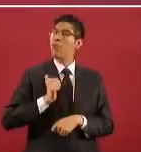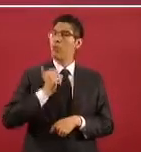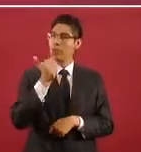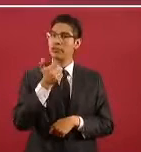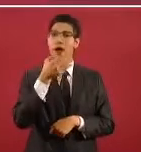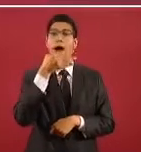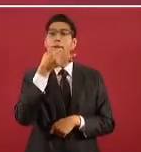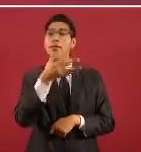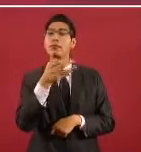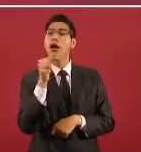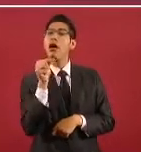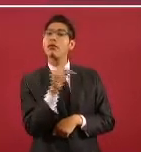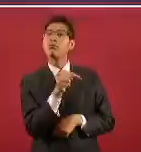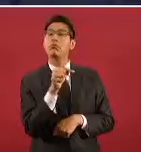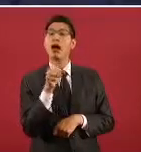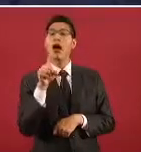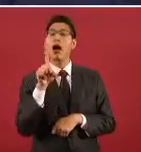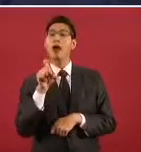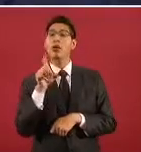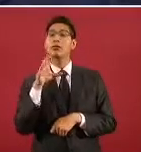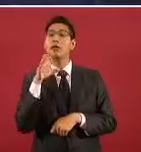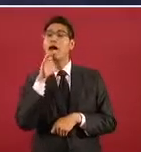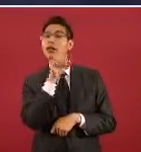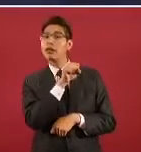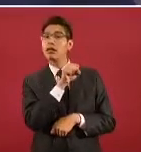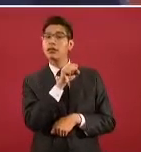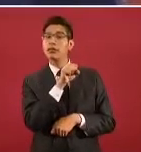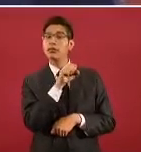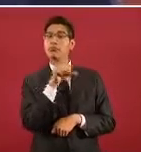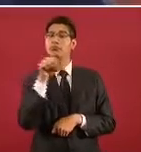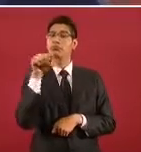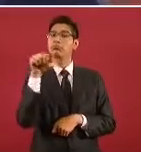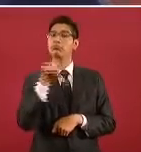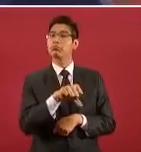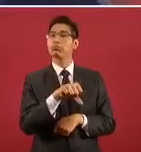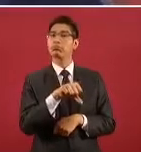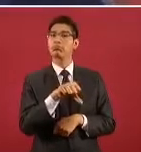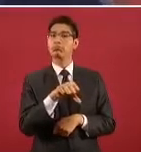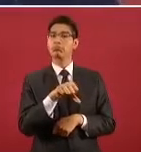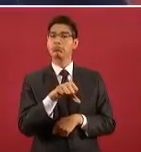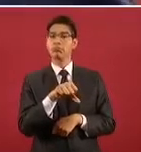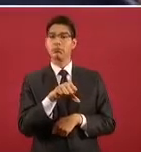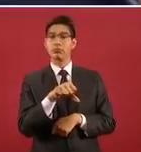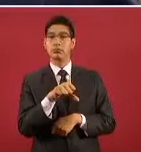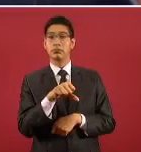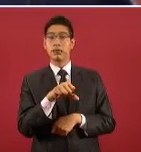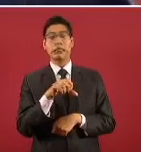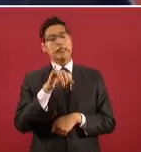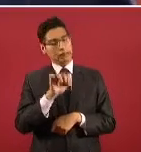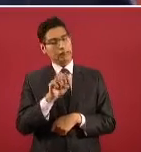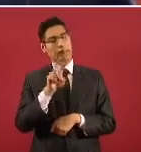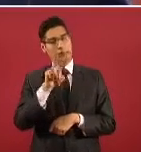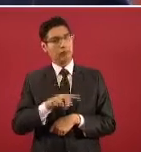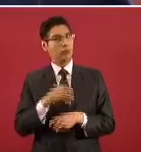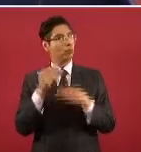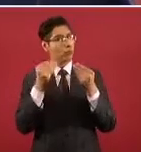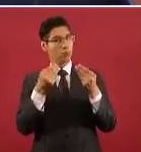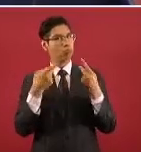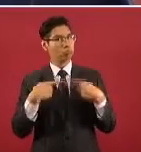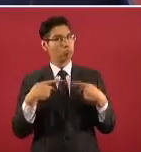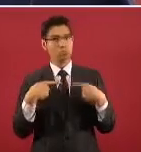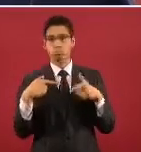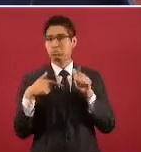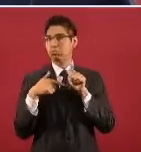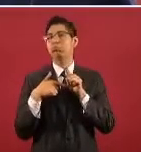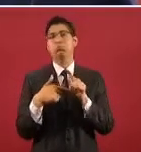para decirlo. Entonces, esas actitudes van a seguir expresándose.